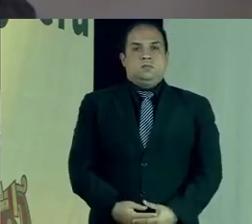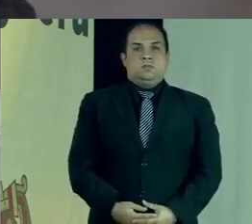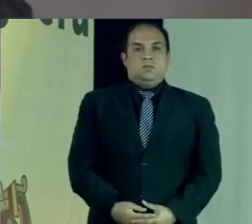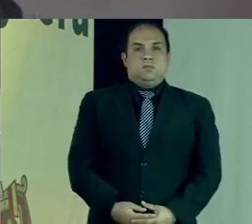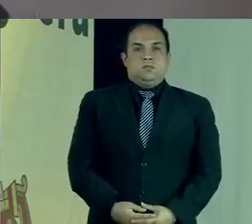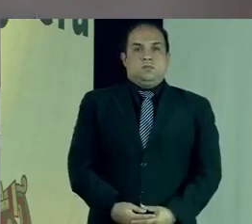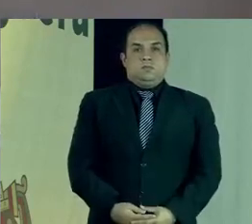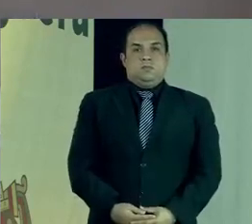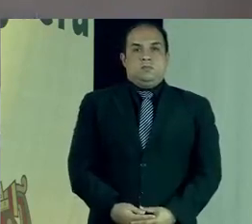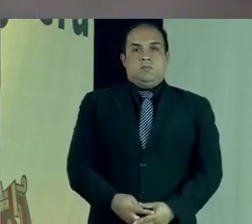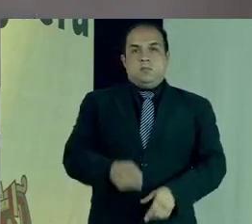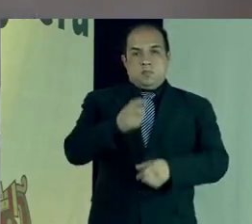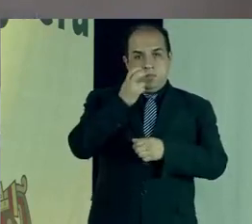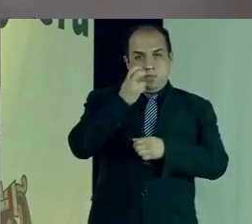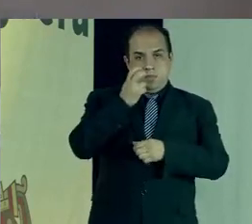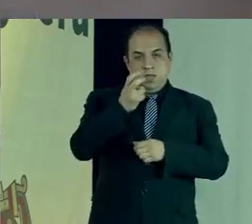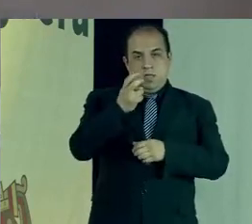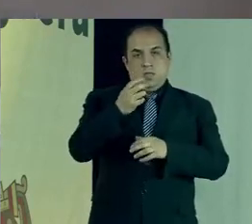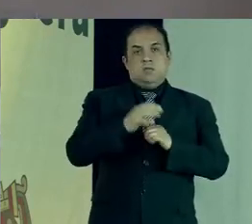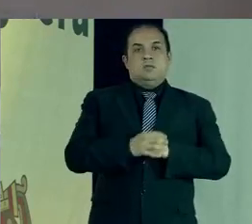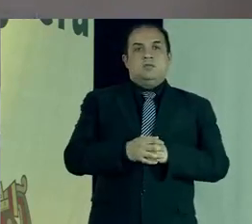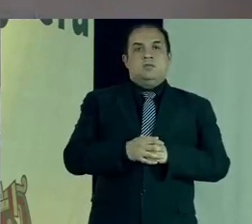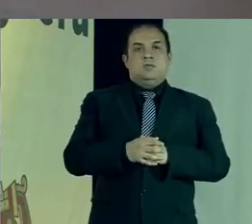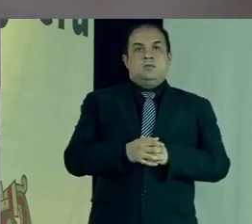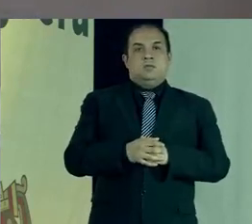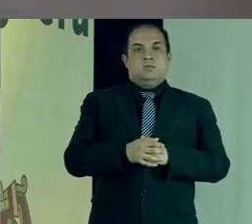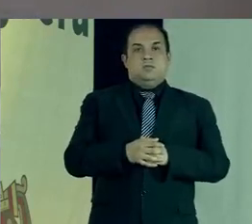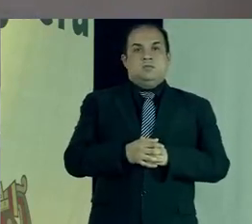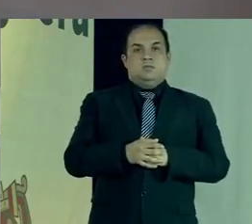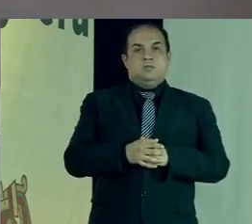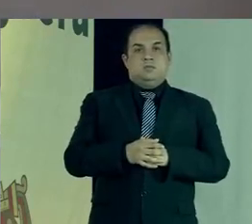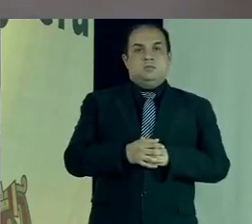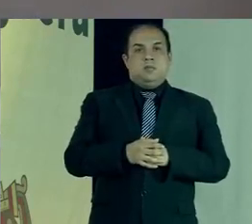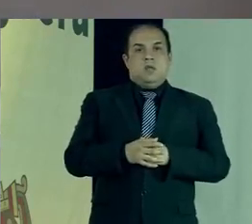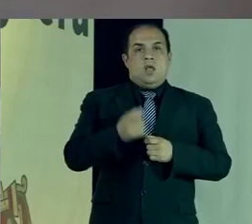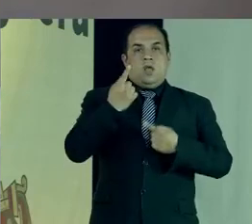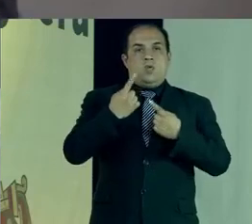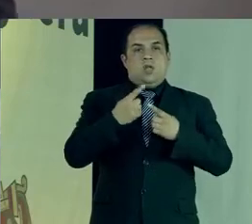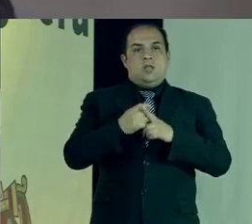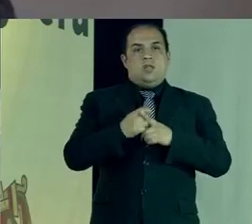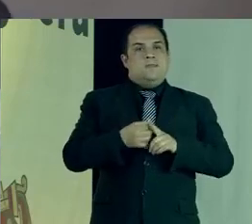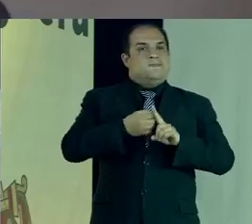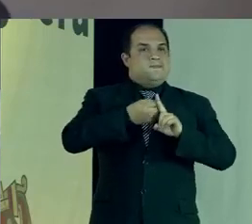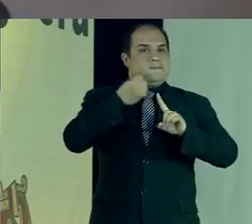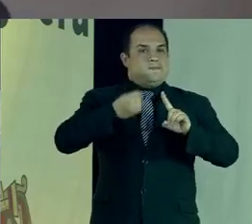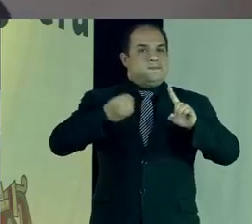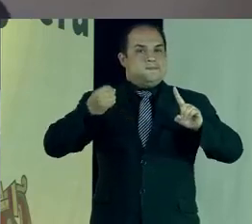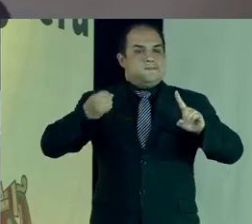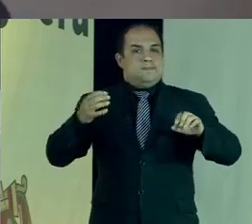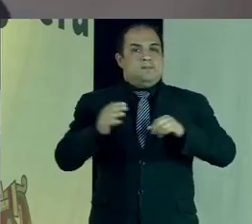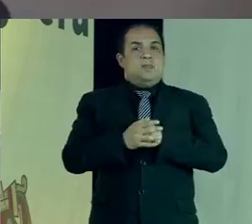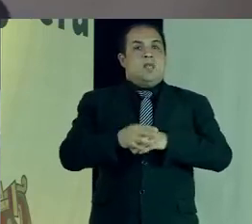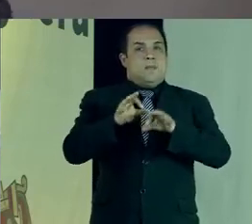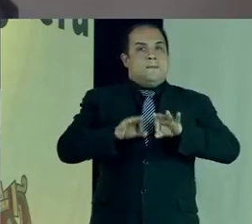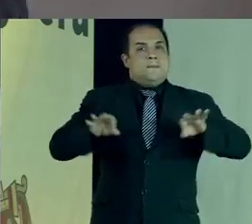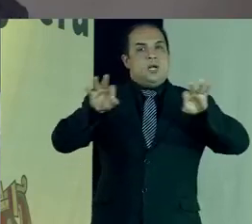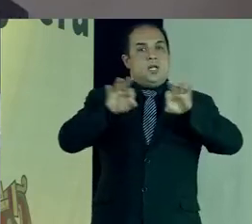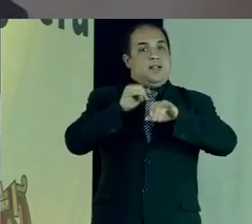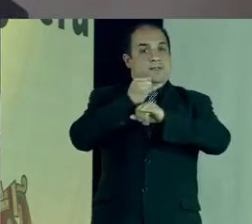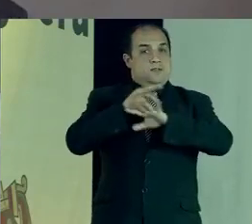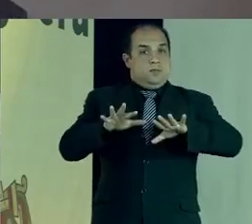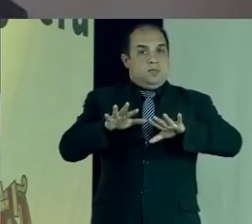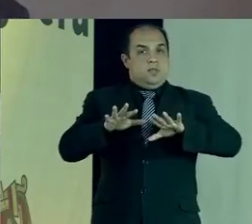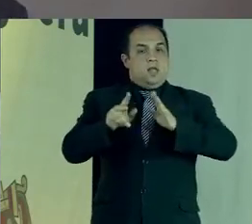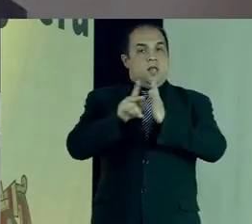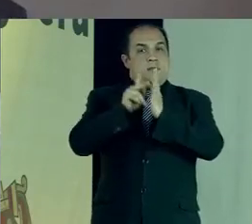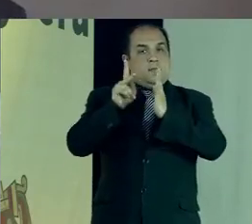esta es una de las tergiversaciones muy importantes de la información en